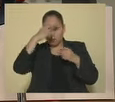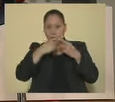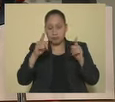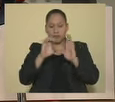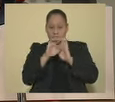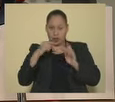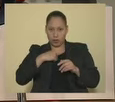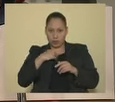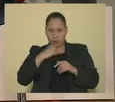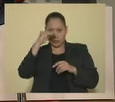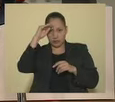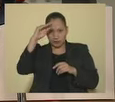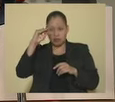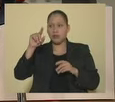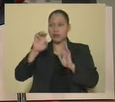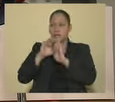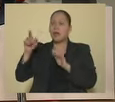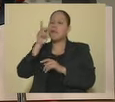señor le asiste...